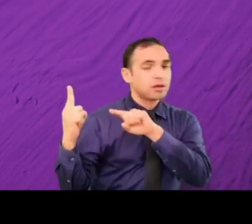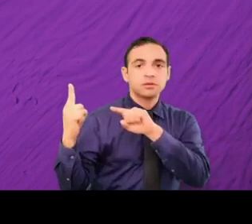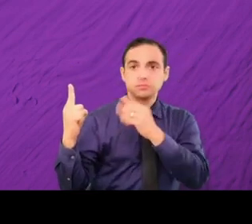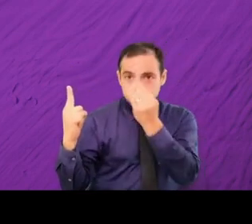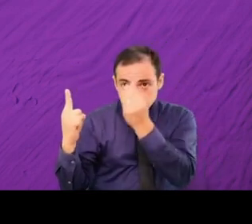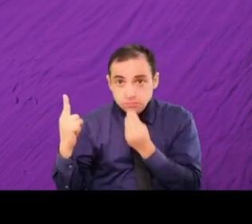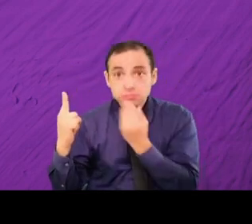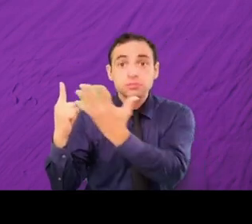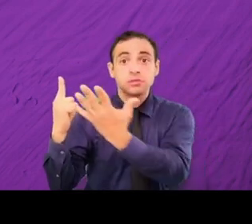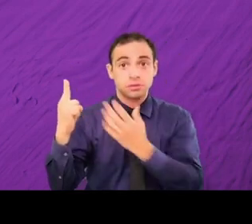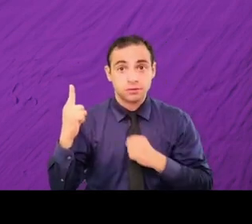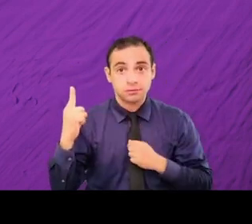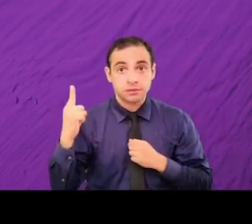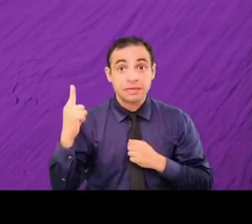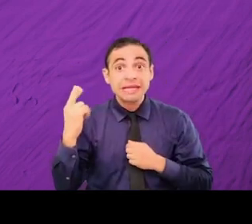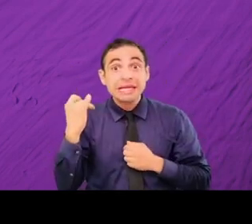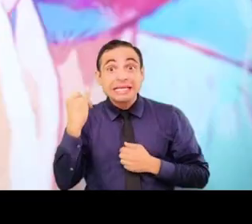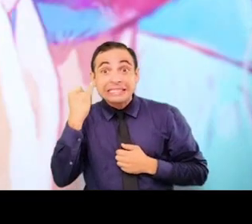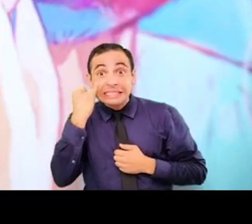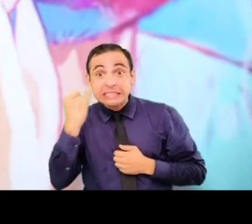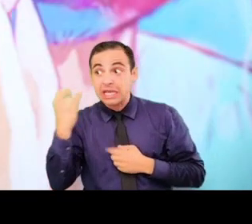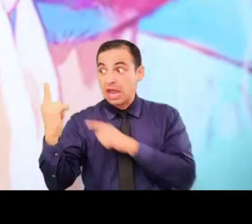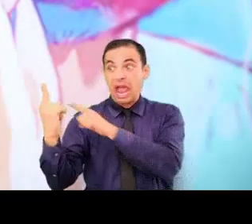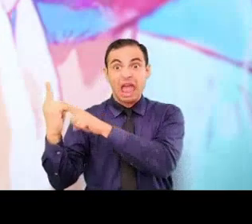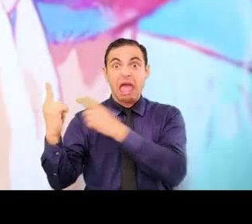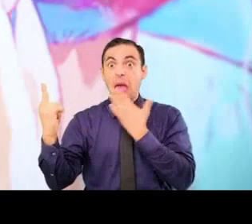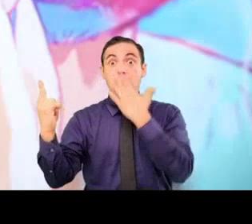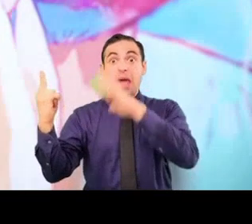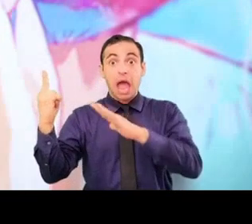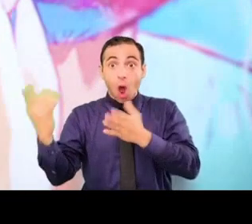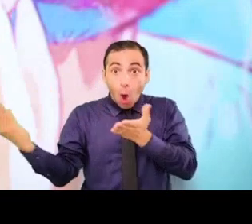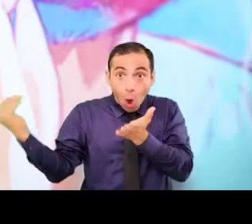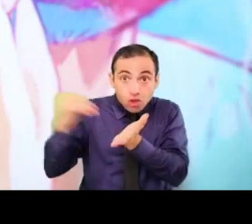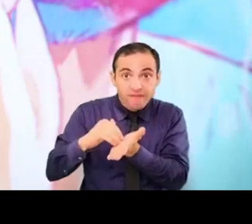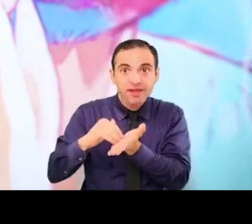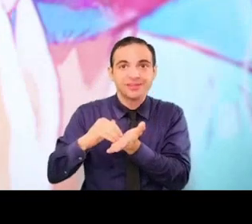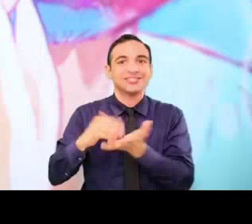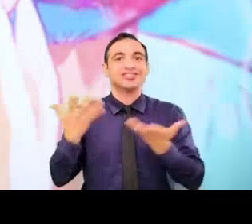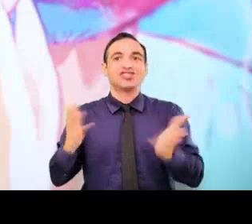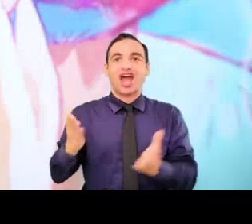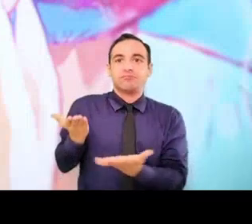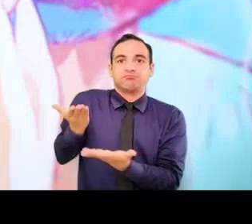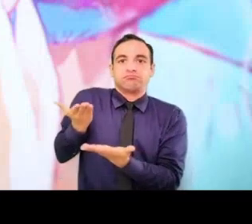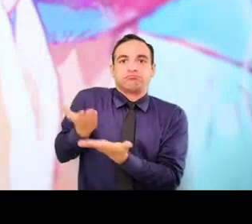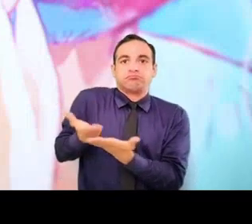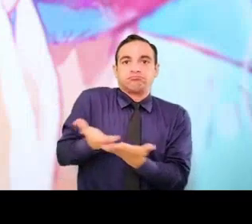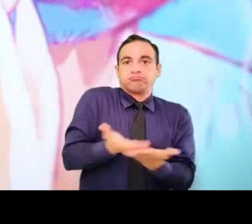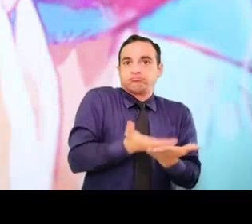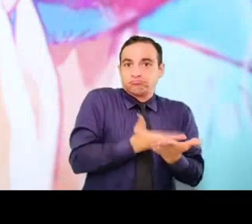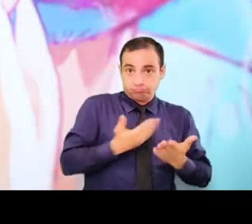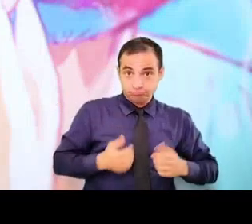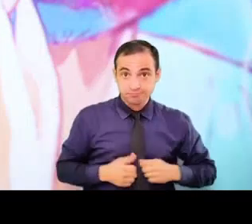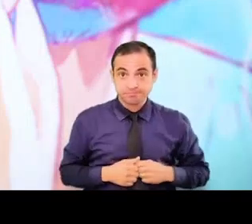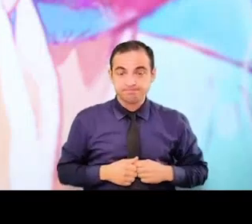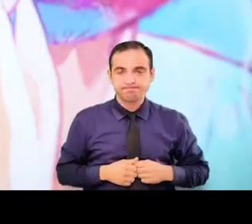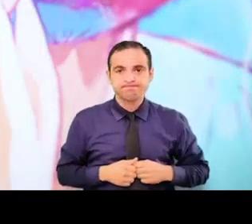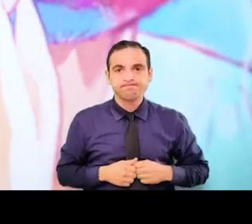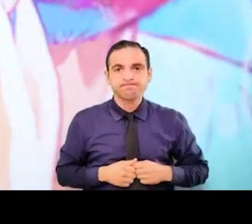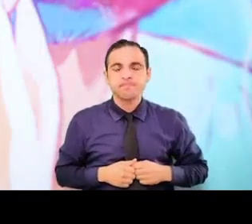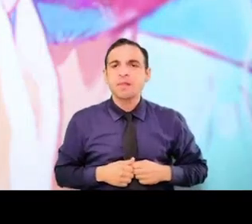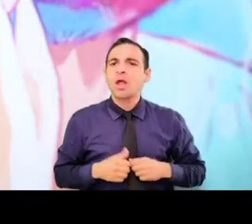a las autoridades correspondientes en caso de que llegue a cometer alguna otra agresión en tu contra ya habrá un antecedente de por medio